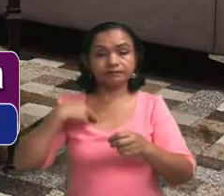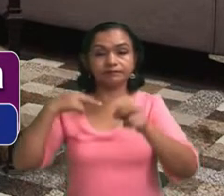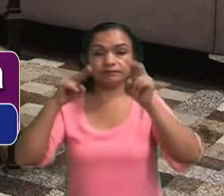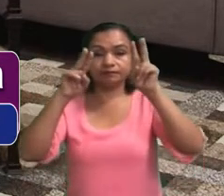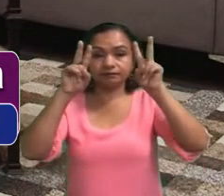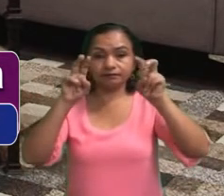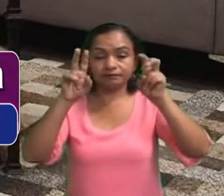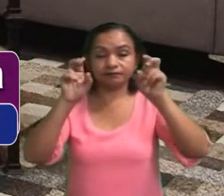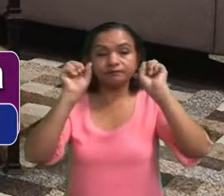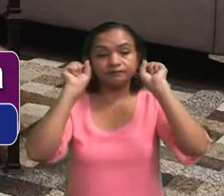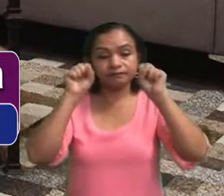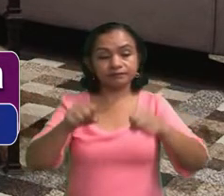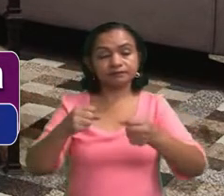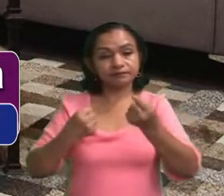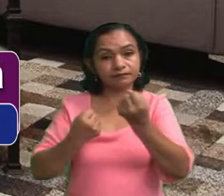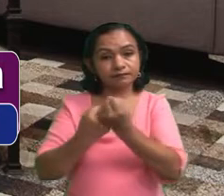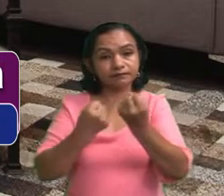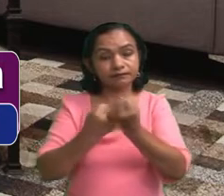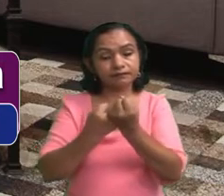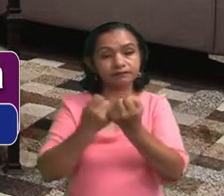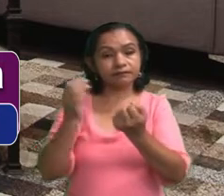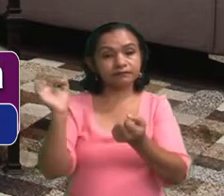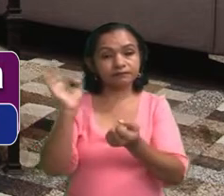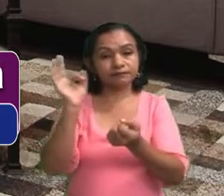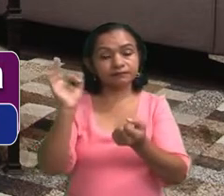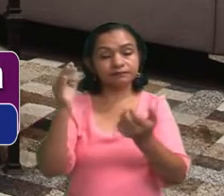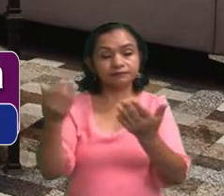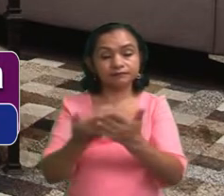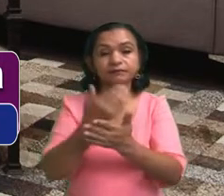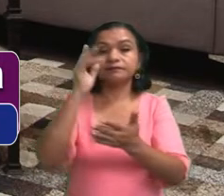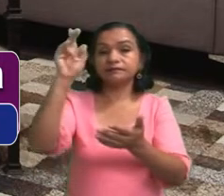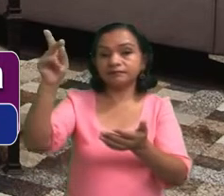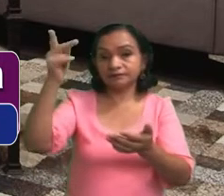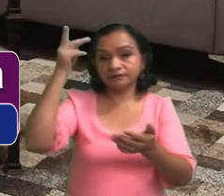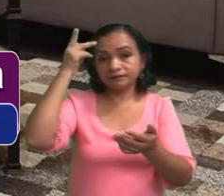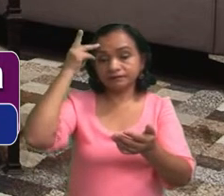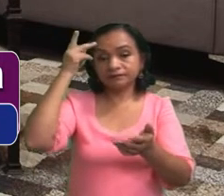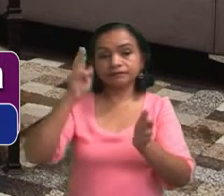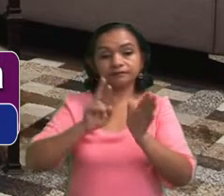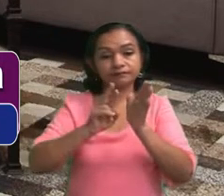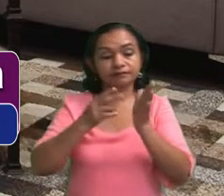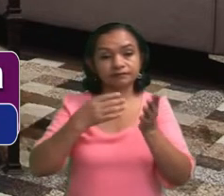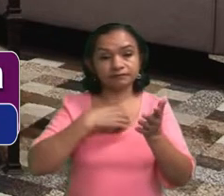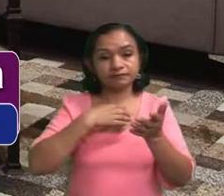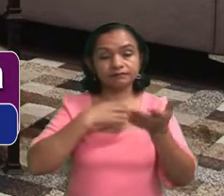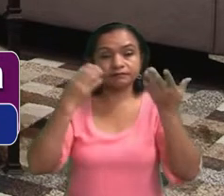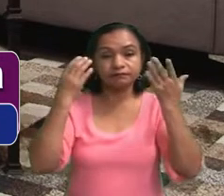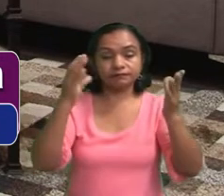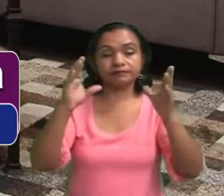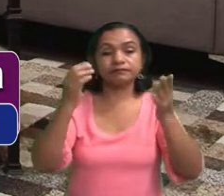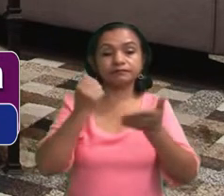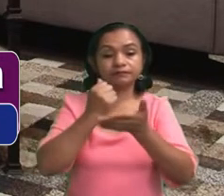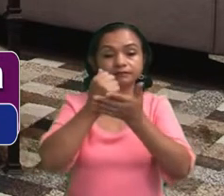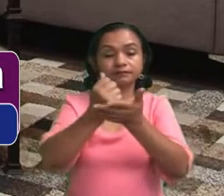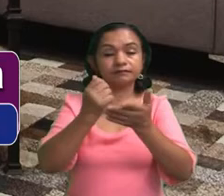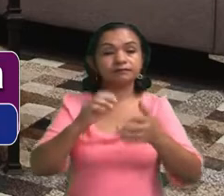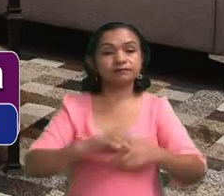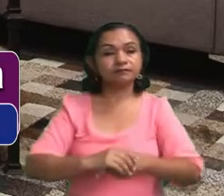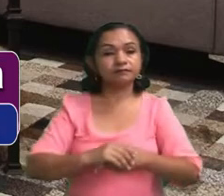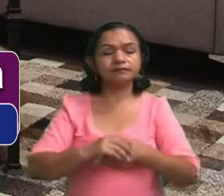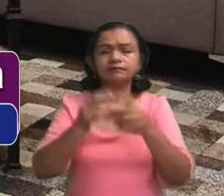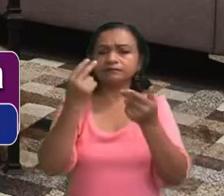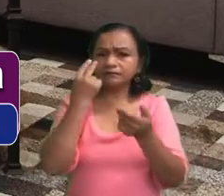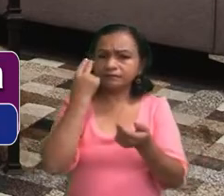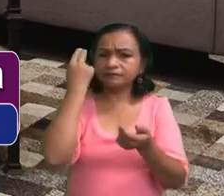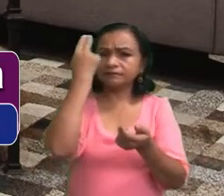y eso puede contribuir a la formulación de políticas y de propuestas, etcétera. Y sin duda alguna también un proceso de consulta